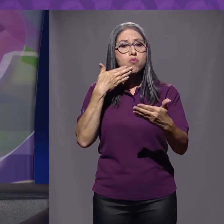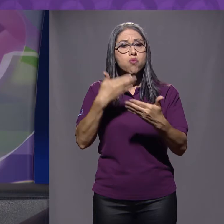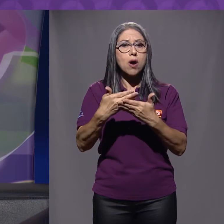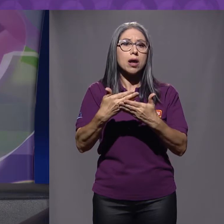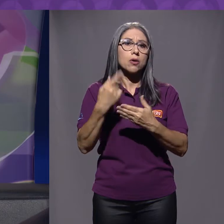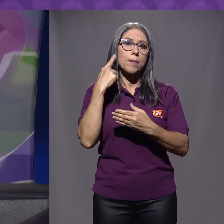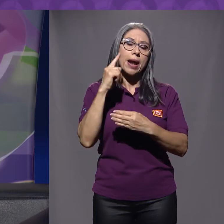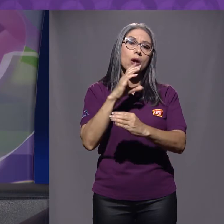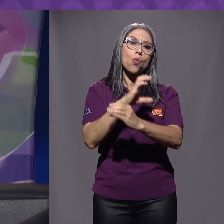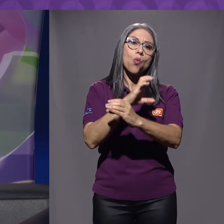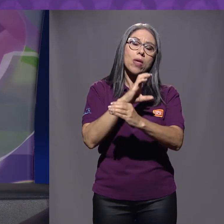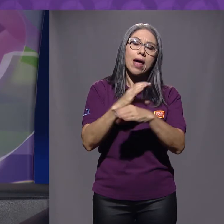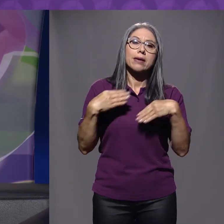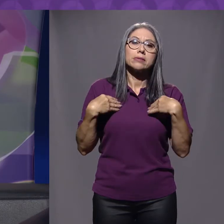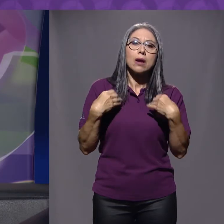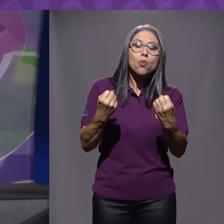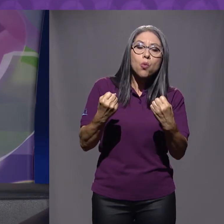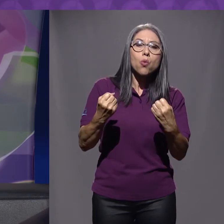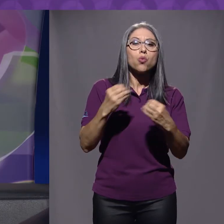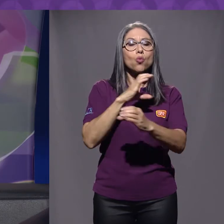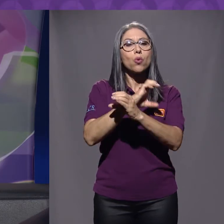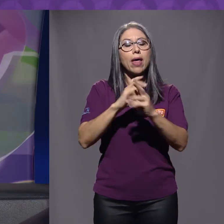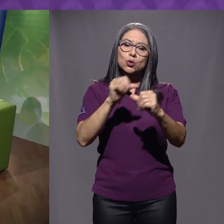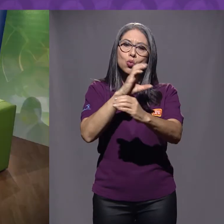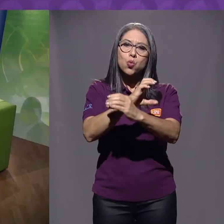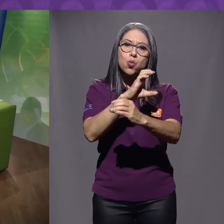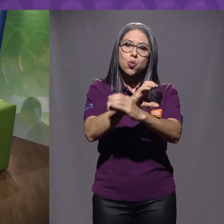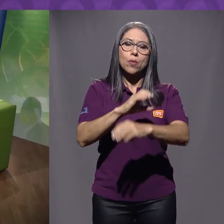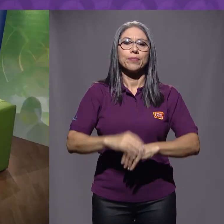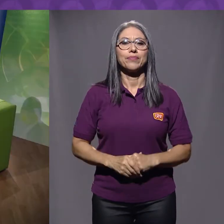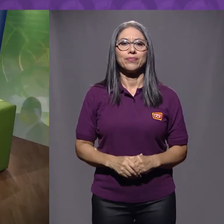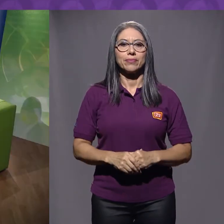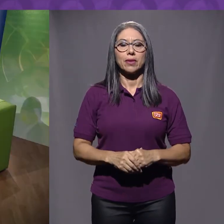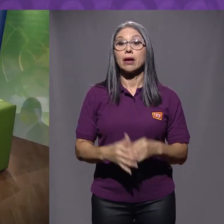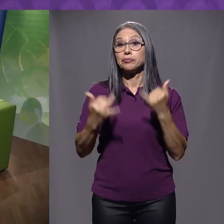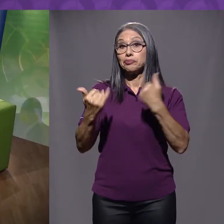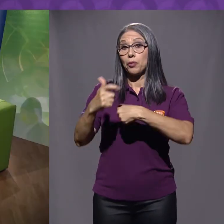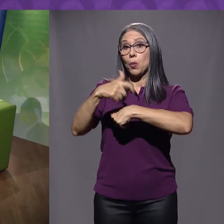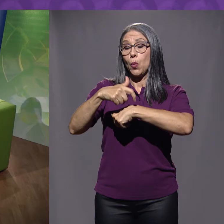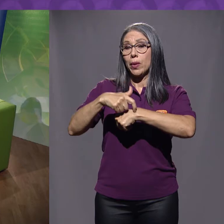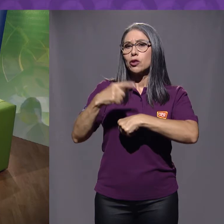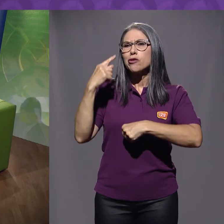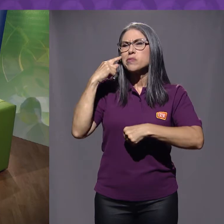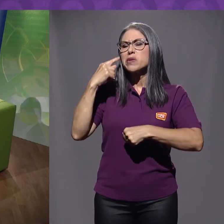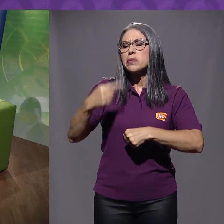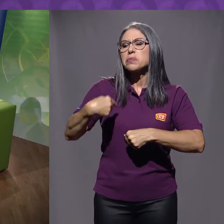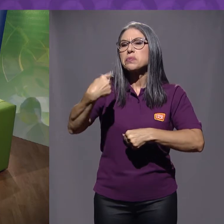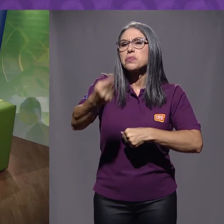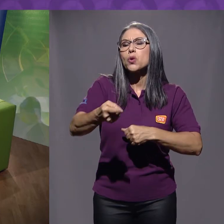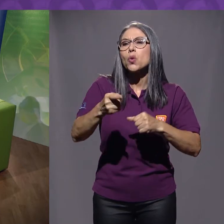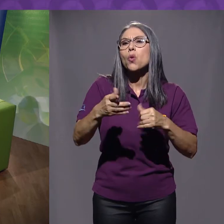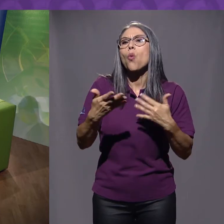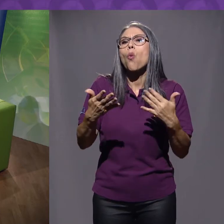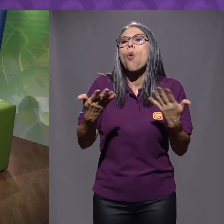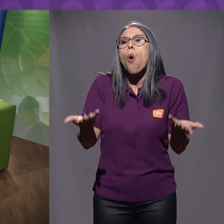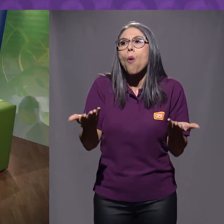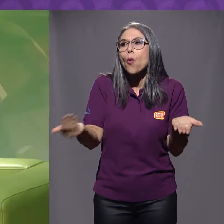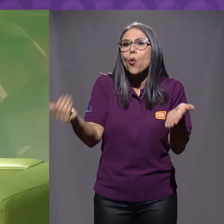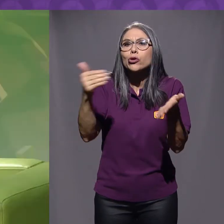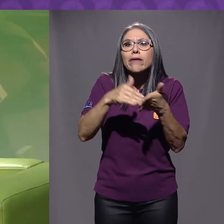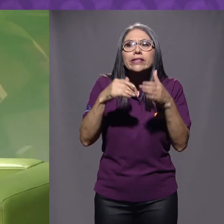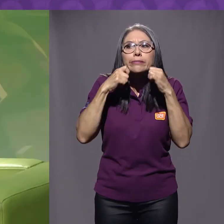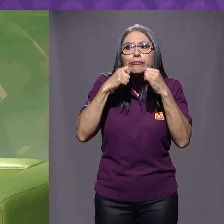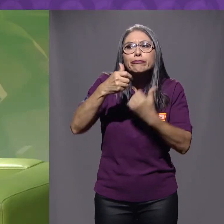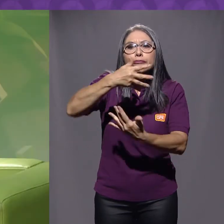positivos para salvaguardar la integridad de ellos. Como de ir planificando cómo va a ser esa reincorporación,